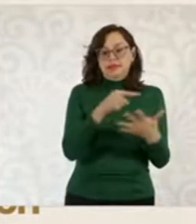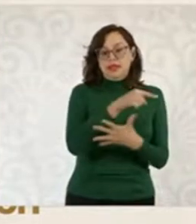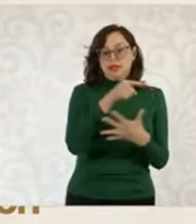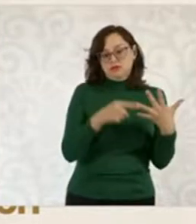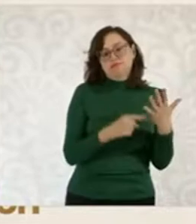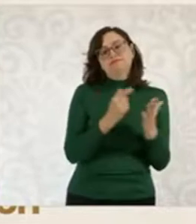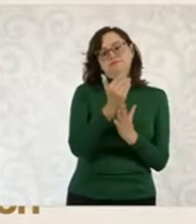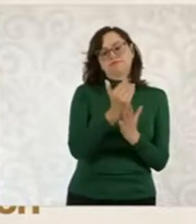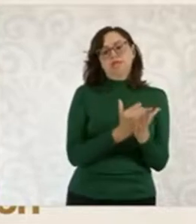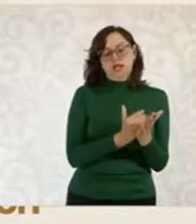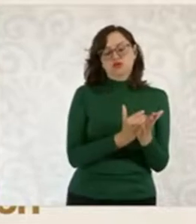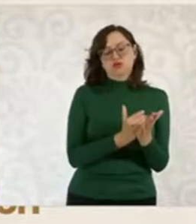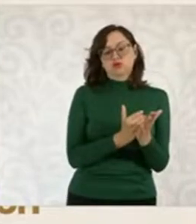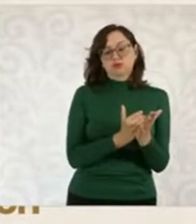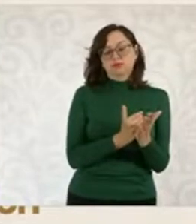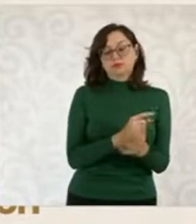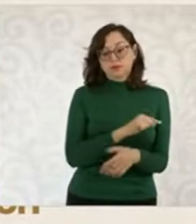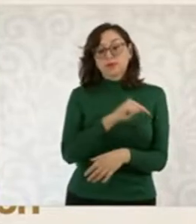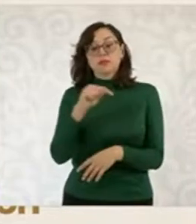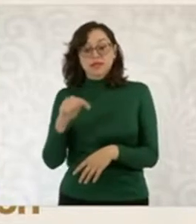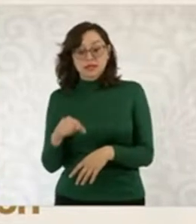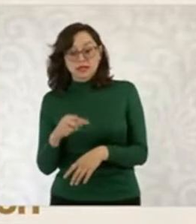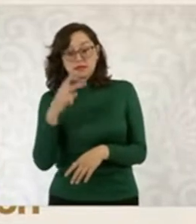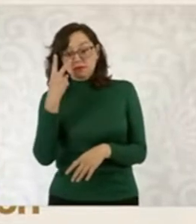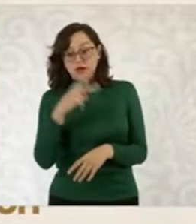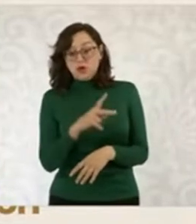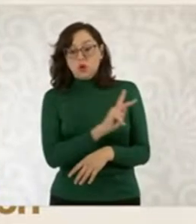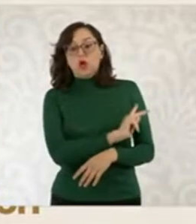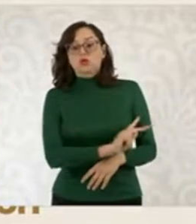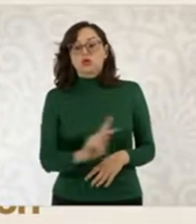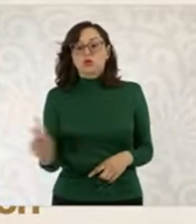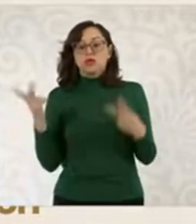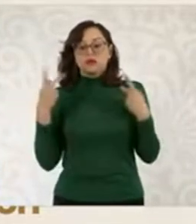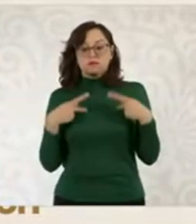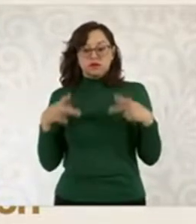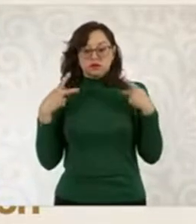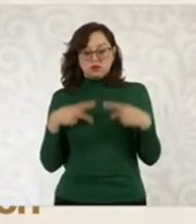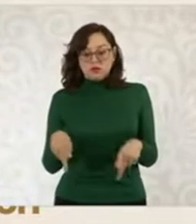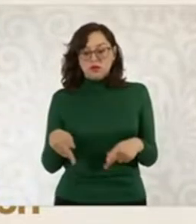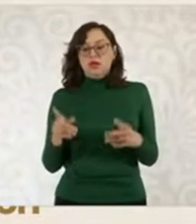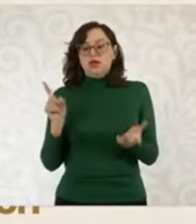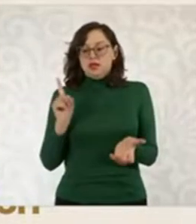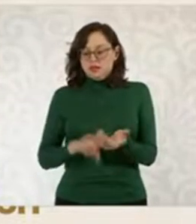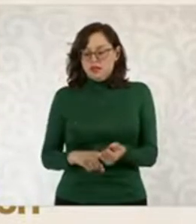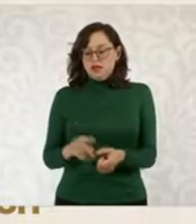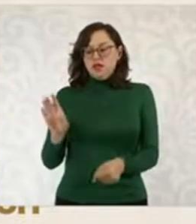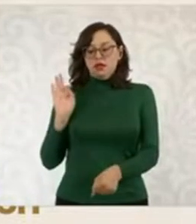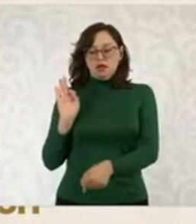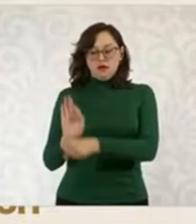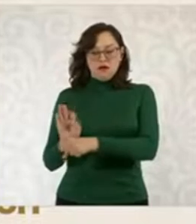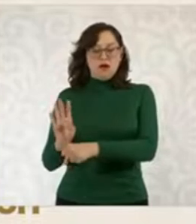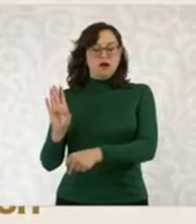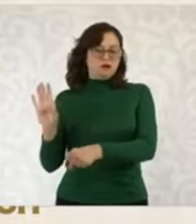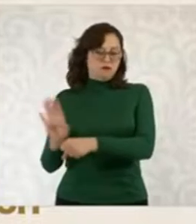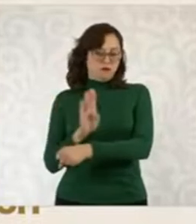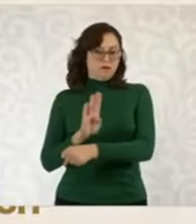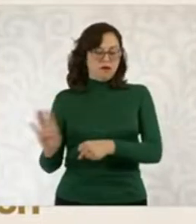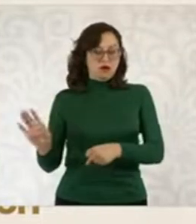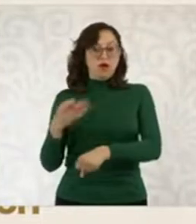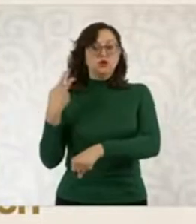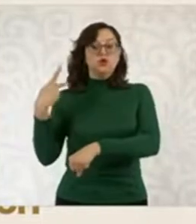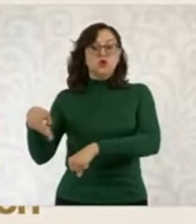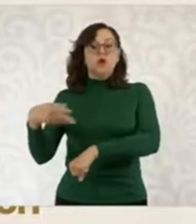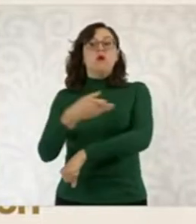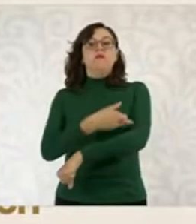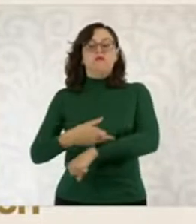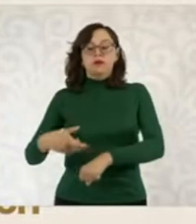Aquí recordemos que la cobertura es universal, que incluye a los beneficiarios, y no solamente es la